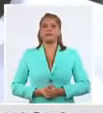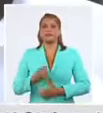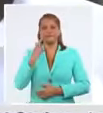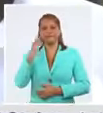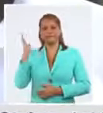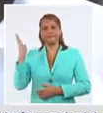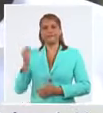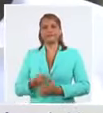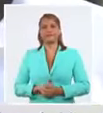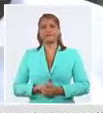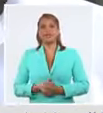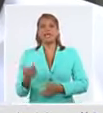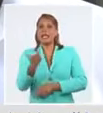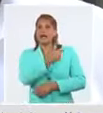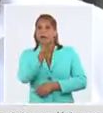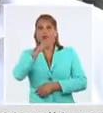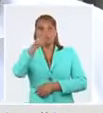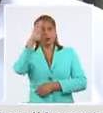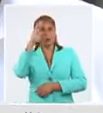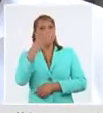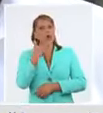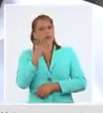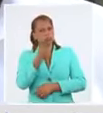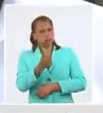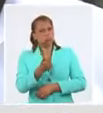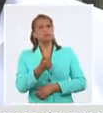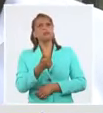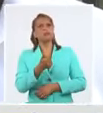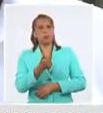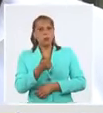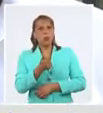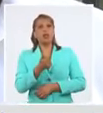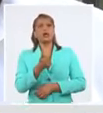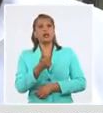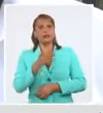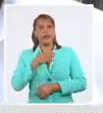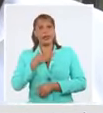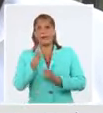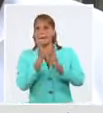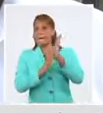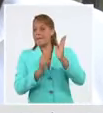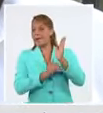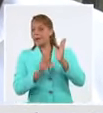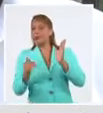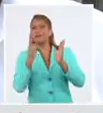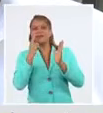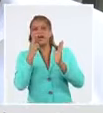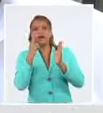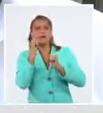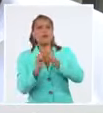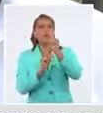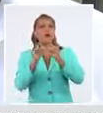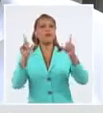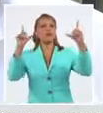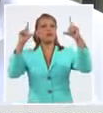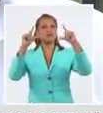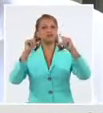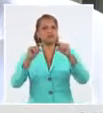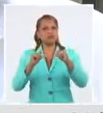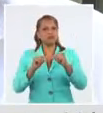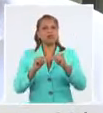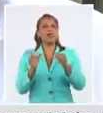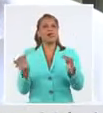La vacunación aquí en Cuba ha sido muy efectiva. Propiamente se ve que ha bajado el índice